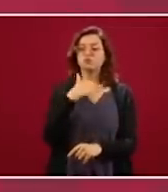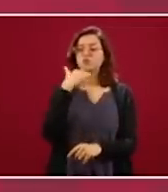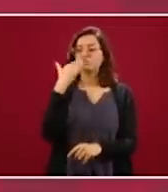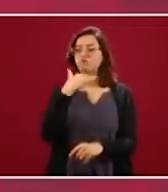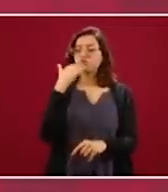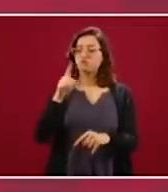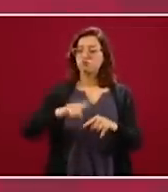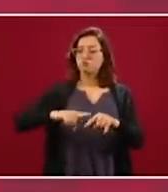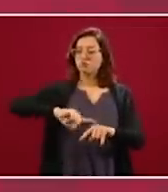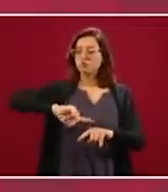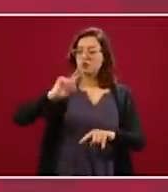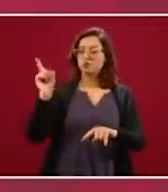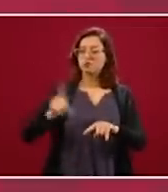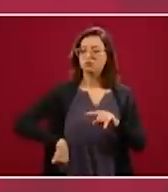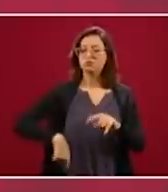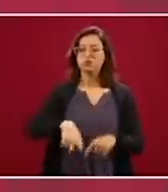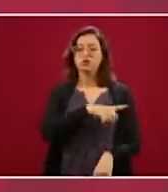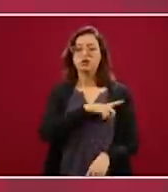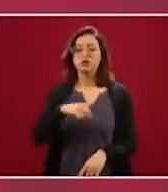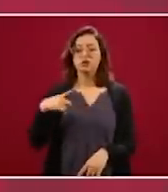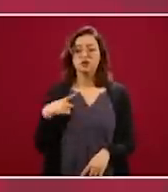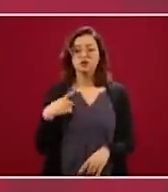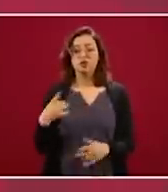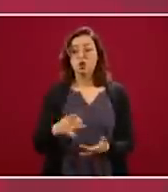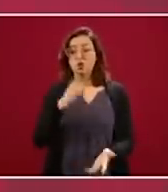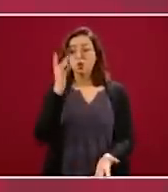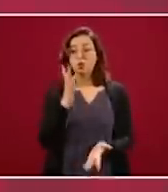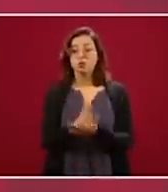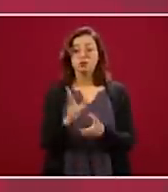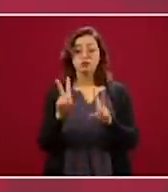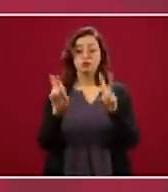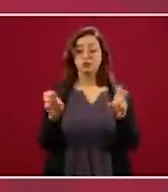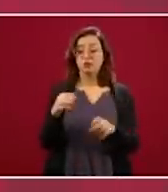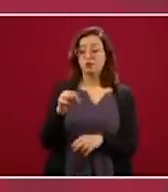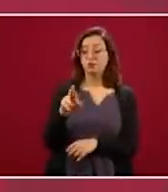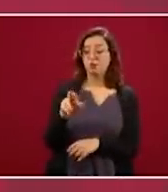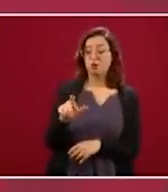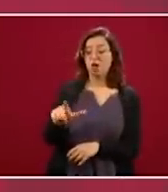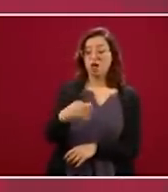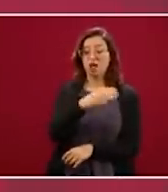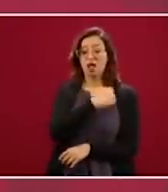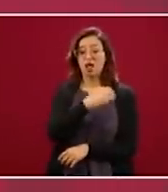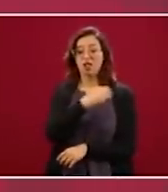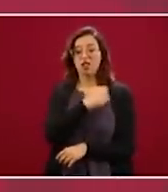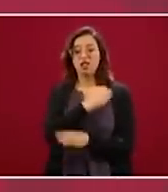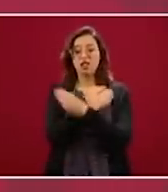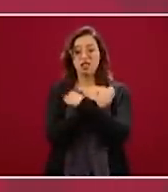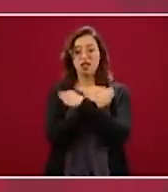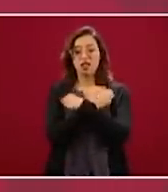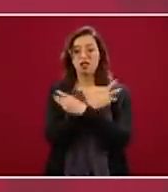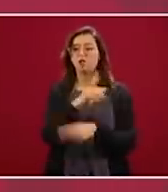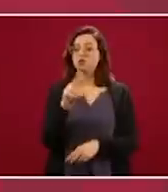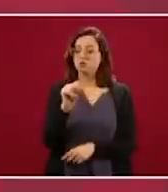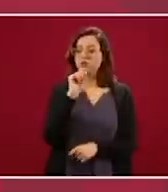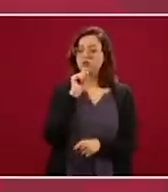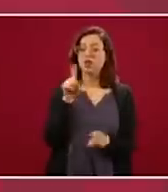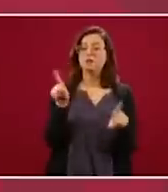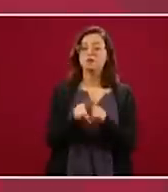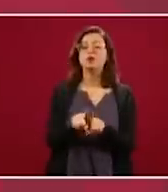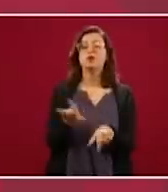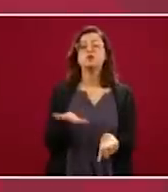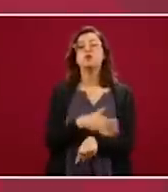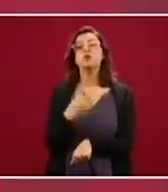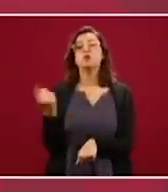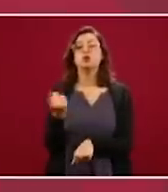erradicarla no solo por razones de índole moral, sino porque de esa manera